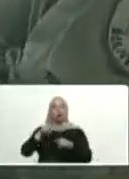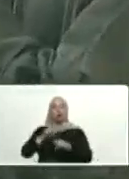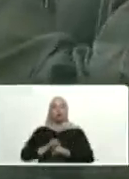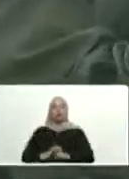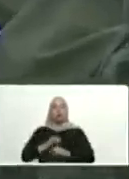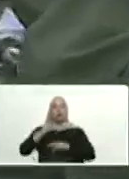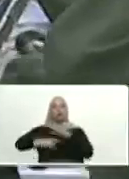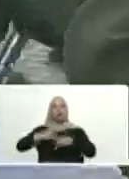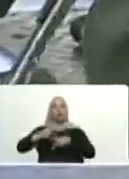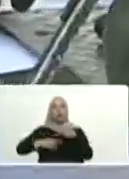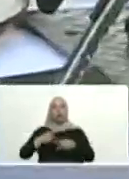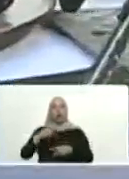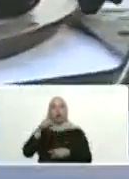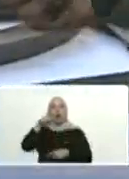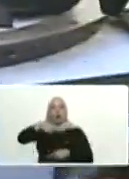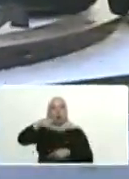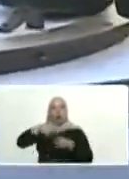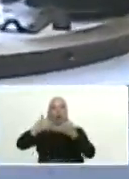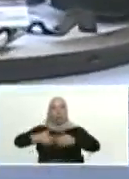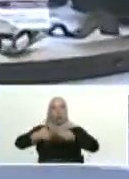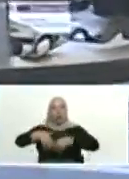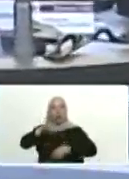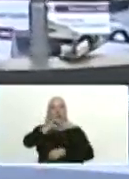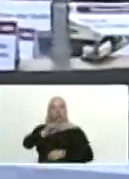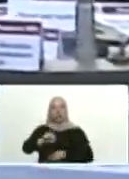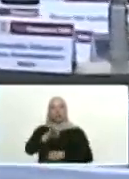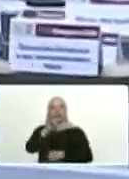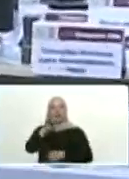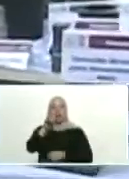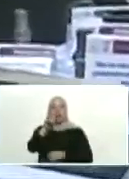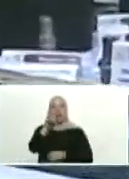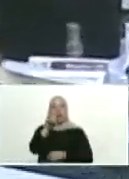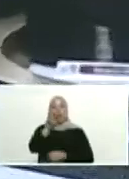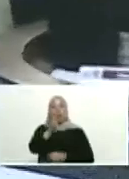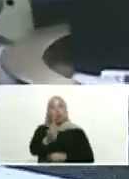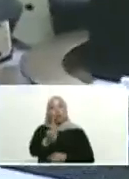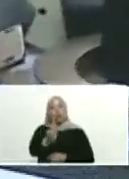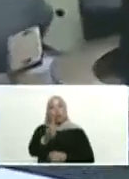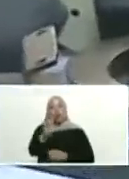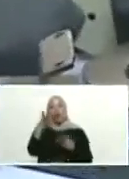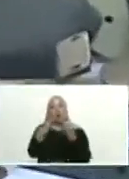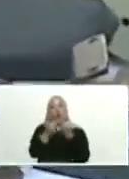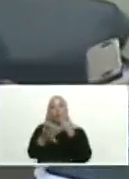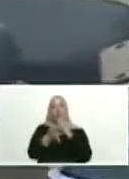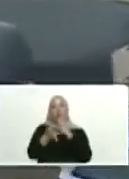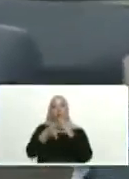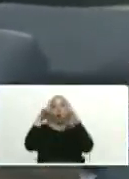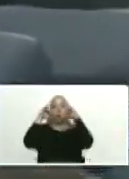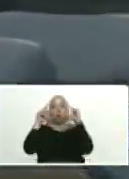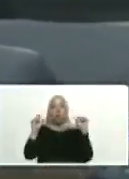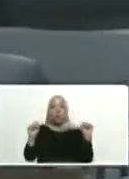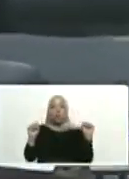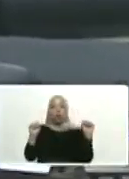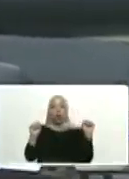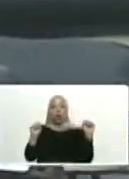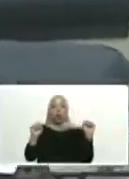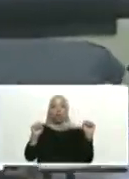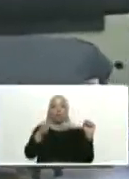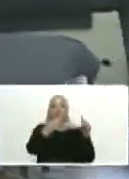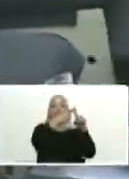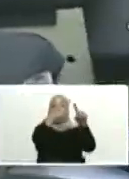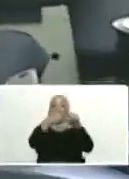producido en ciudad y con el con el con los técnicos de cada una de las áreas para